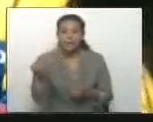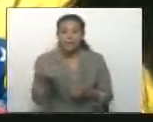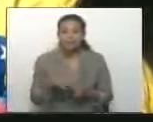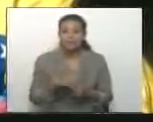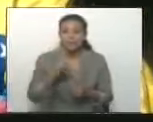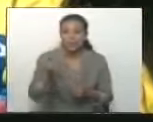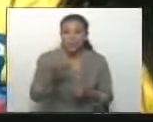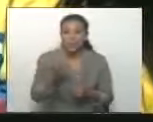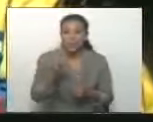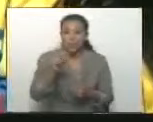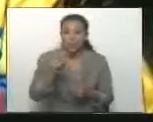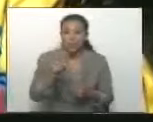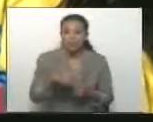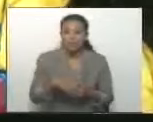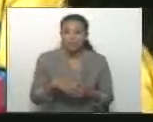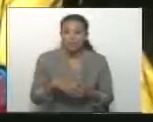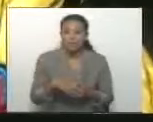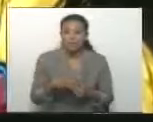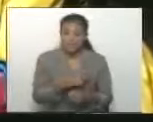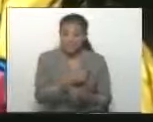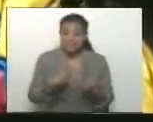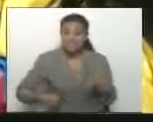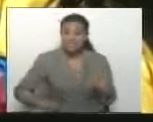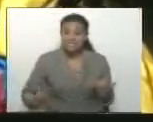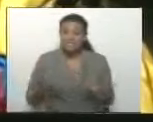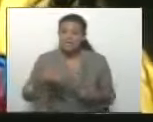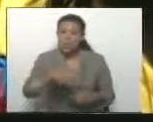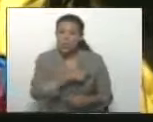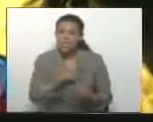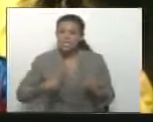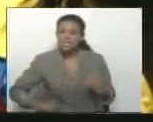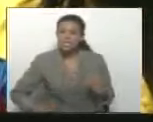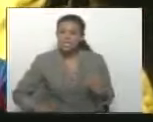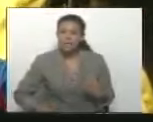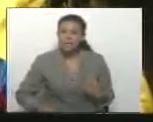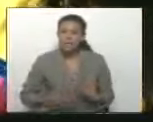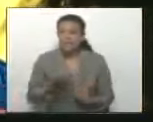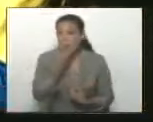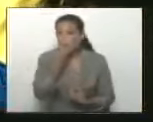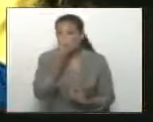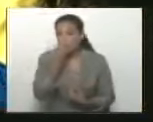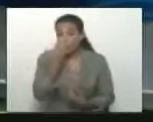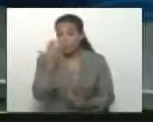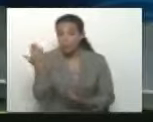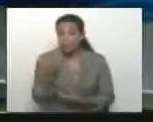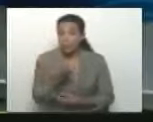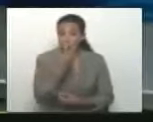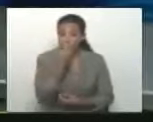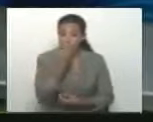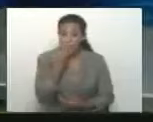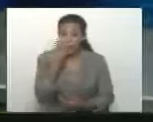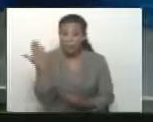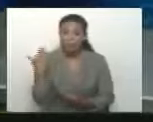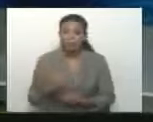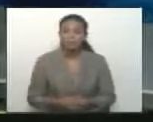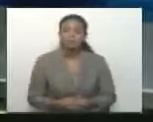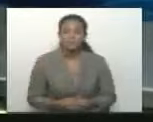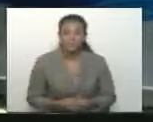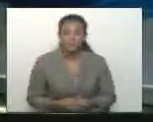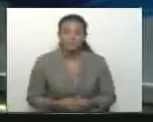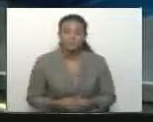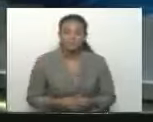rosa de Raíces China de qué parte de China Hong Kong Hong Kong Mira yo estuve por allá cerca en chenchén